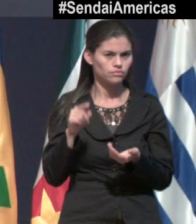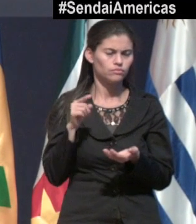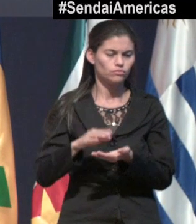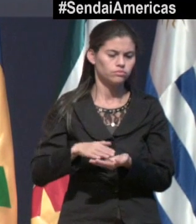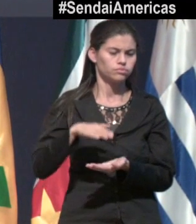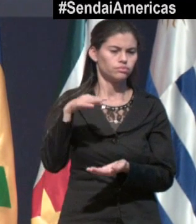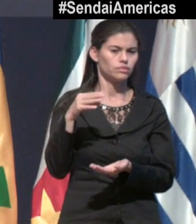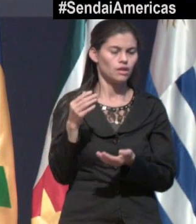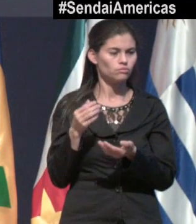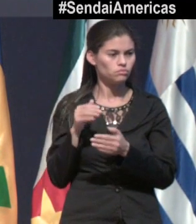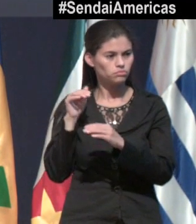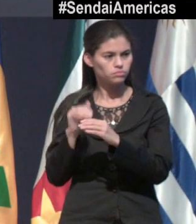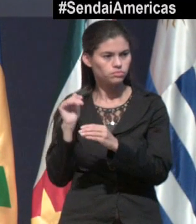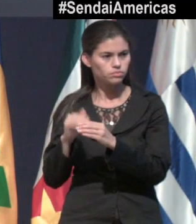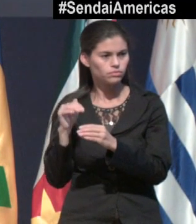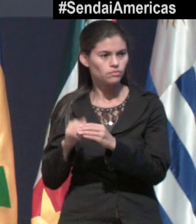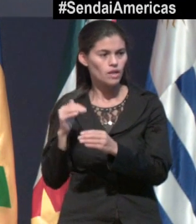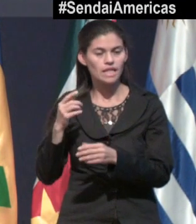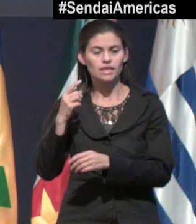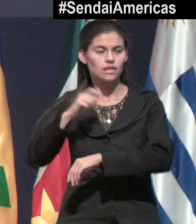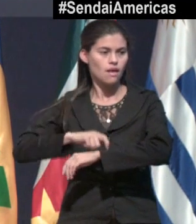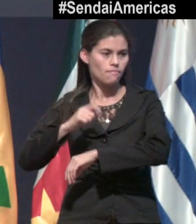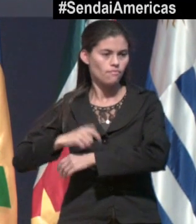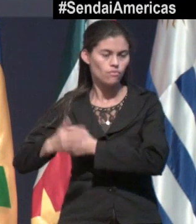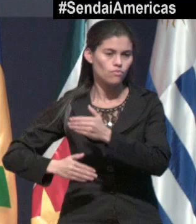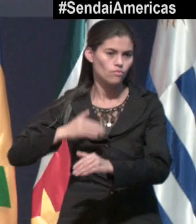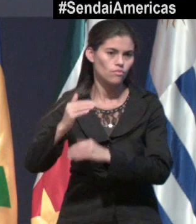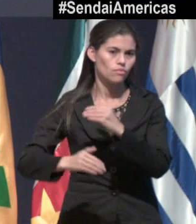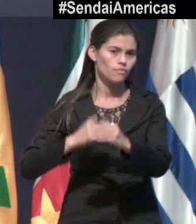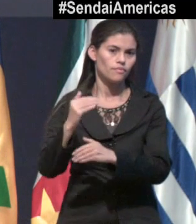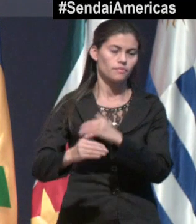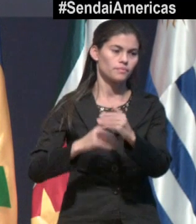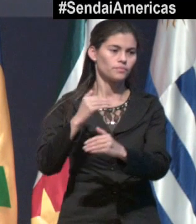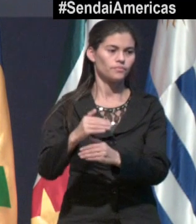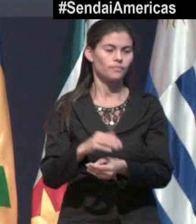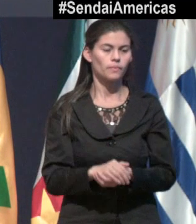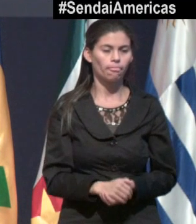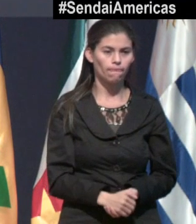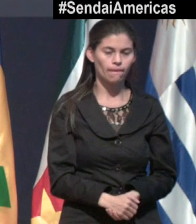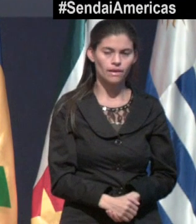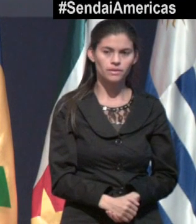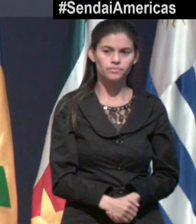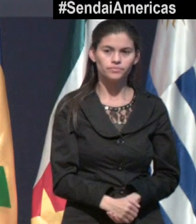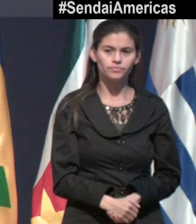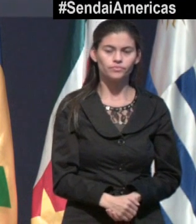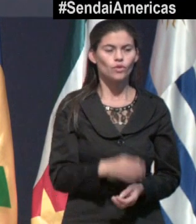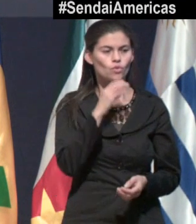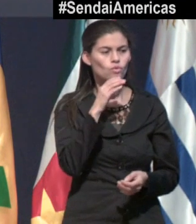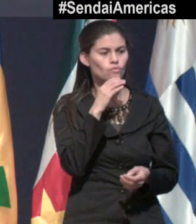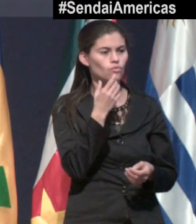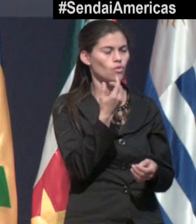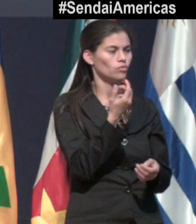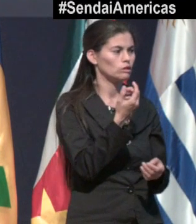capital acumulado a través del tiempo, con y sin los